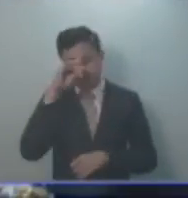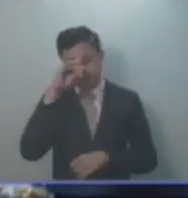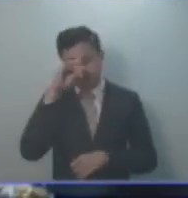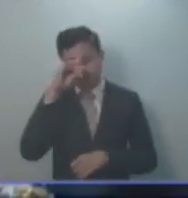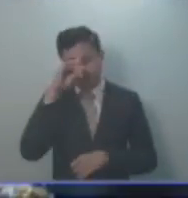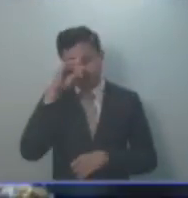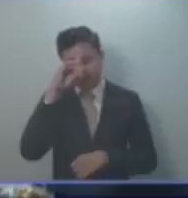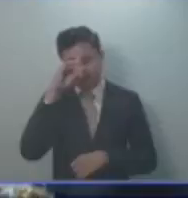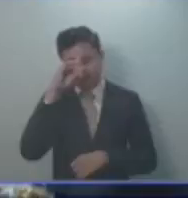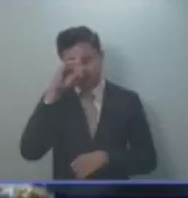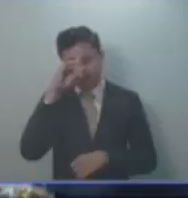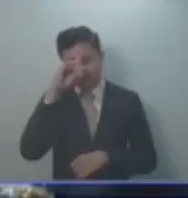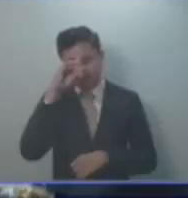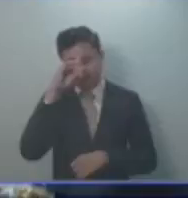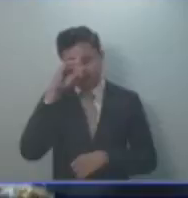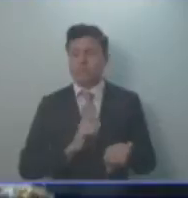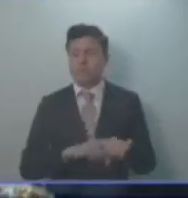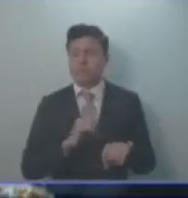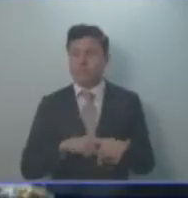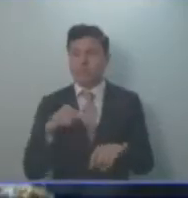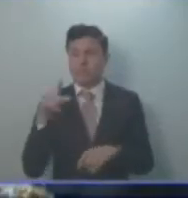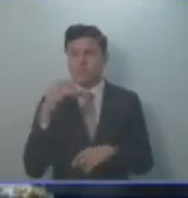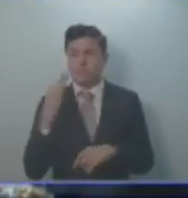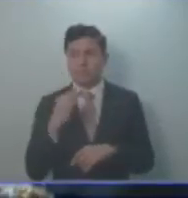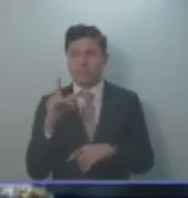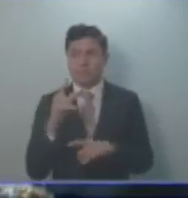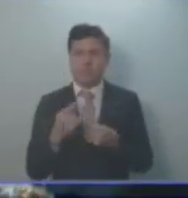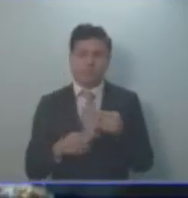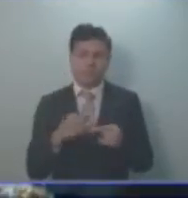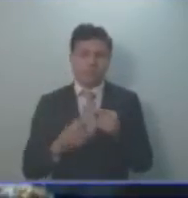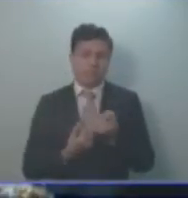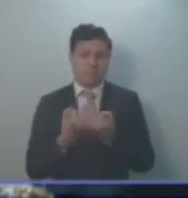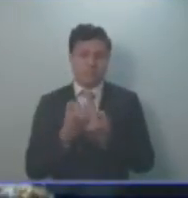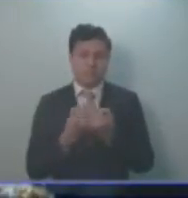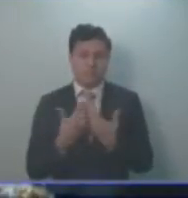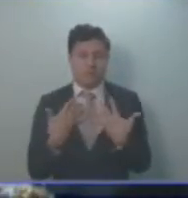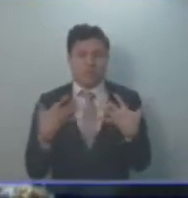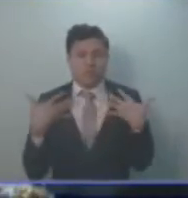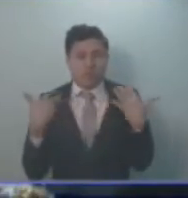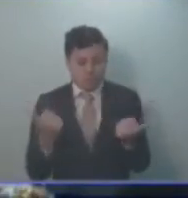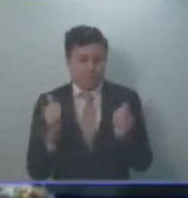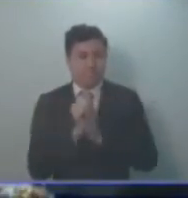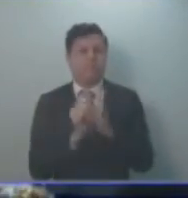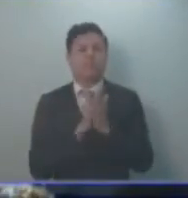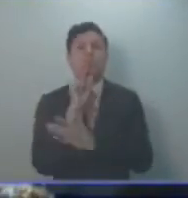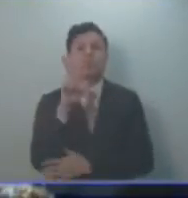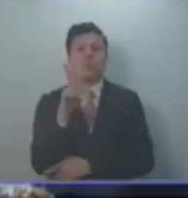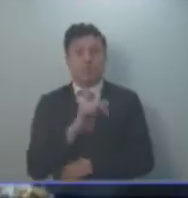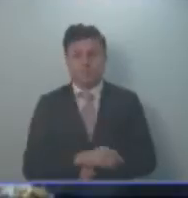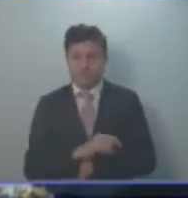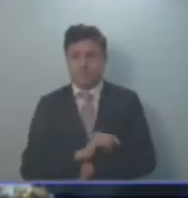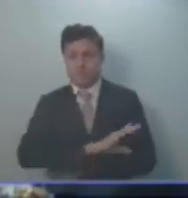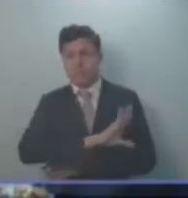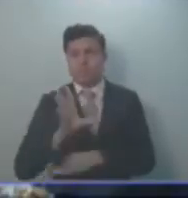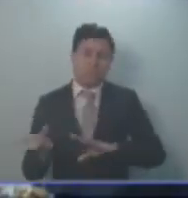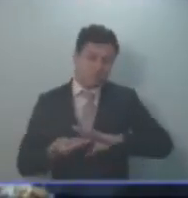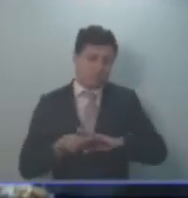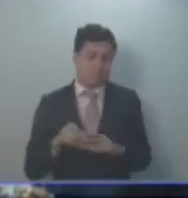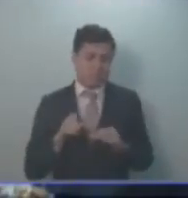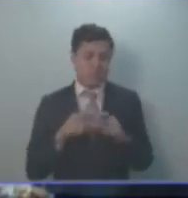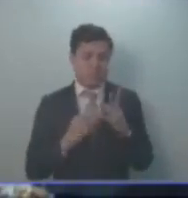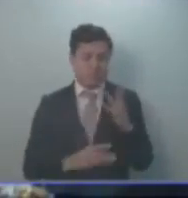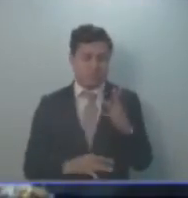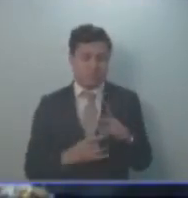tratamiento, así como el tiempo requerido para su recuperación. Artículo 2. Adiciónase un